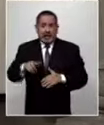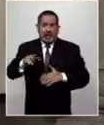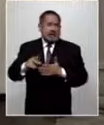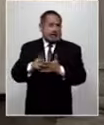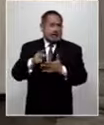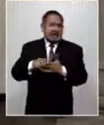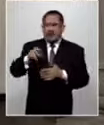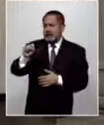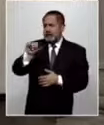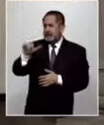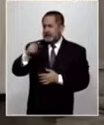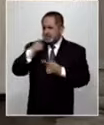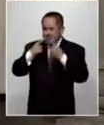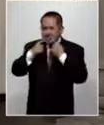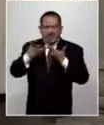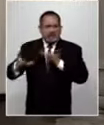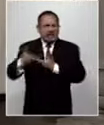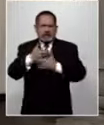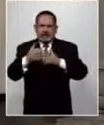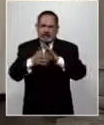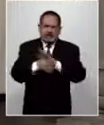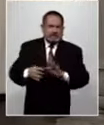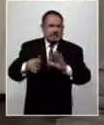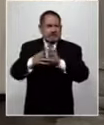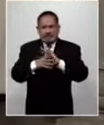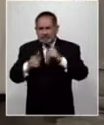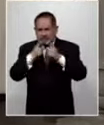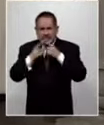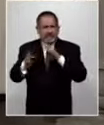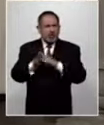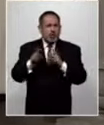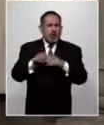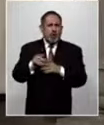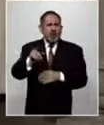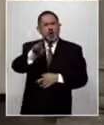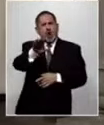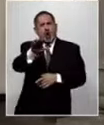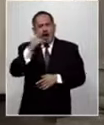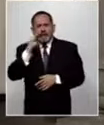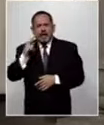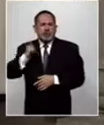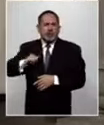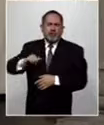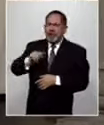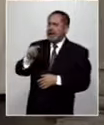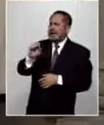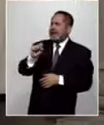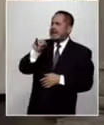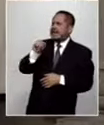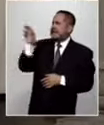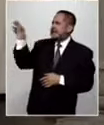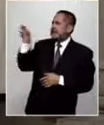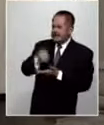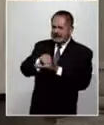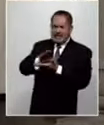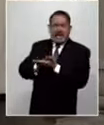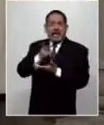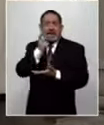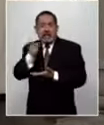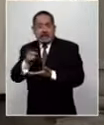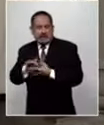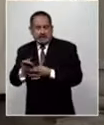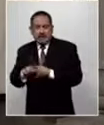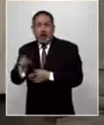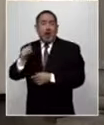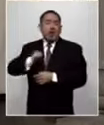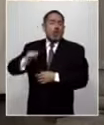Suprema Corte justo hacer referencia a tesis viejas, a